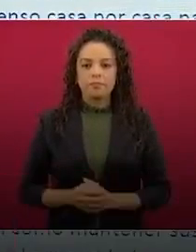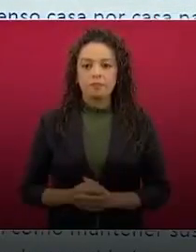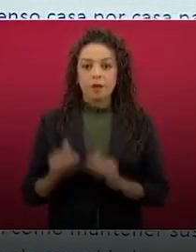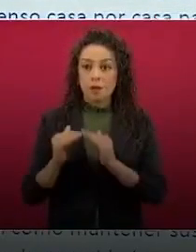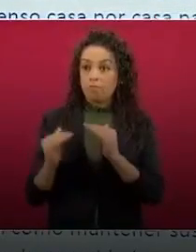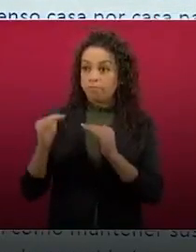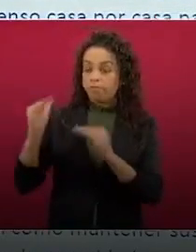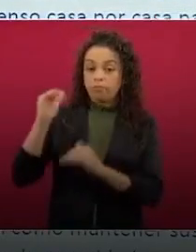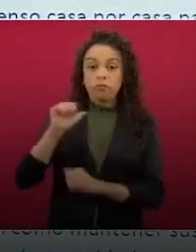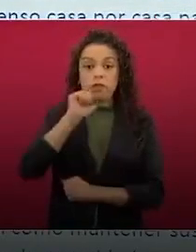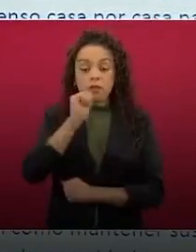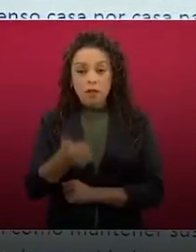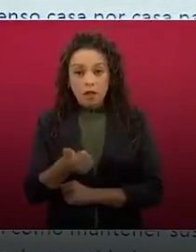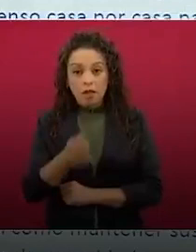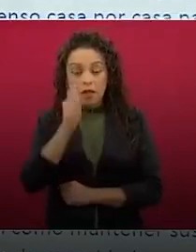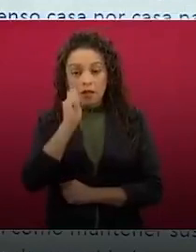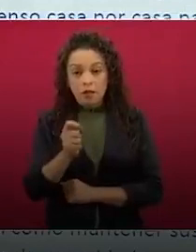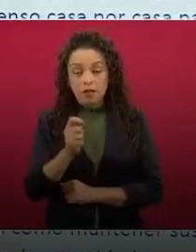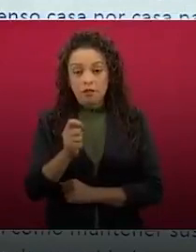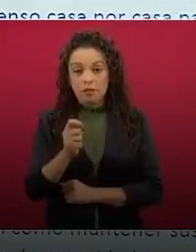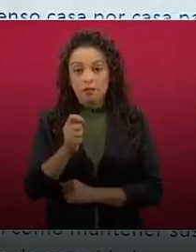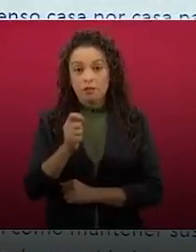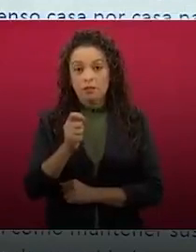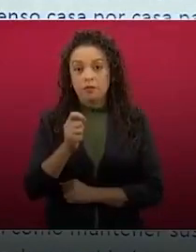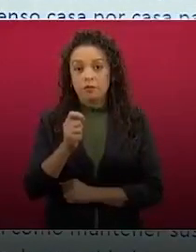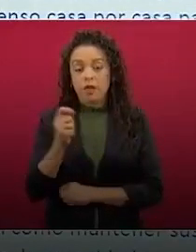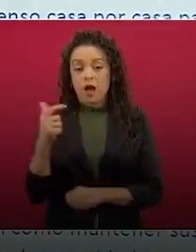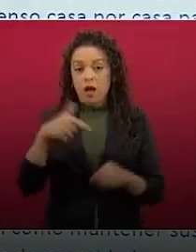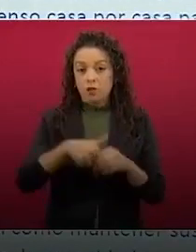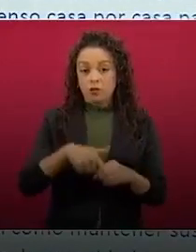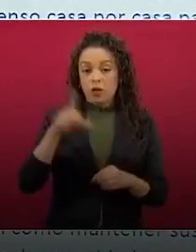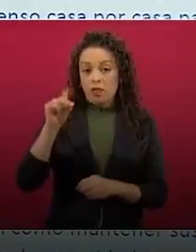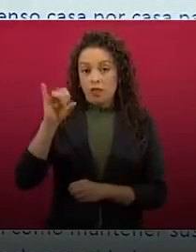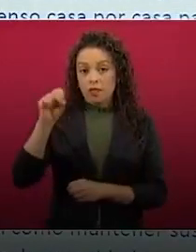el caso de la gasolina y del diésel, ha bajado,